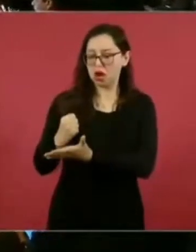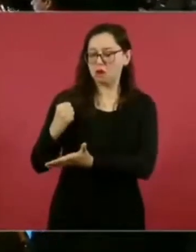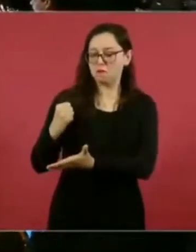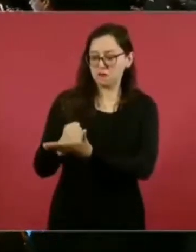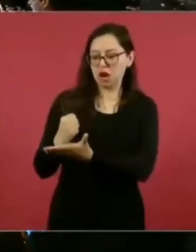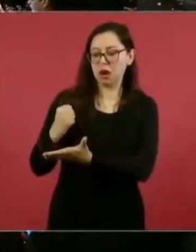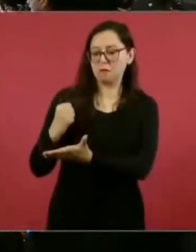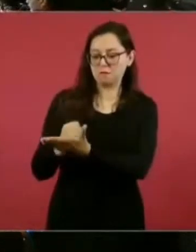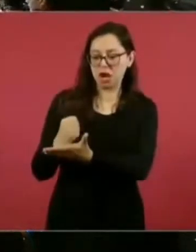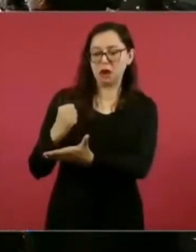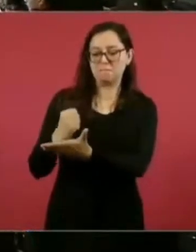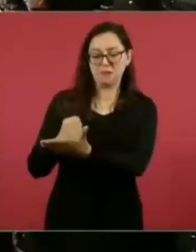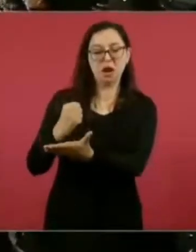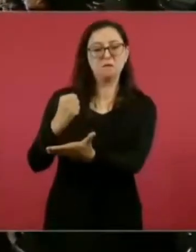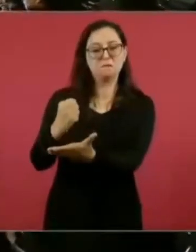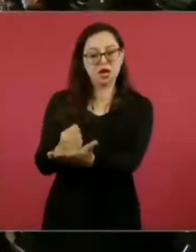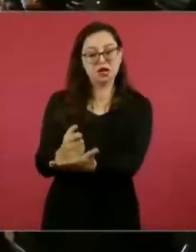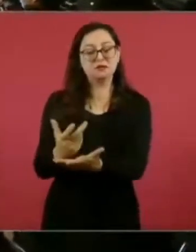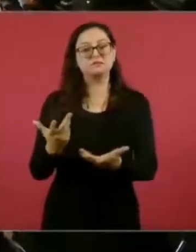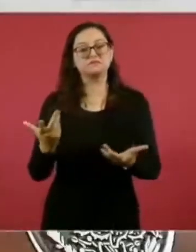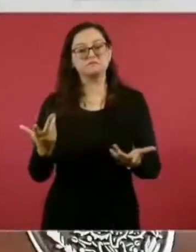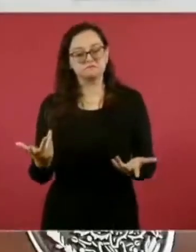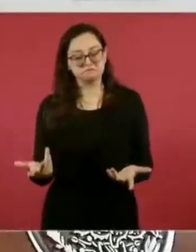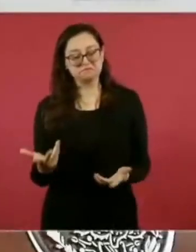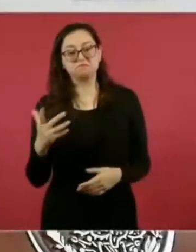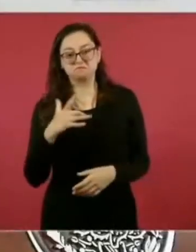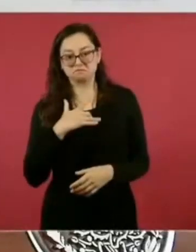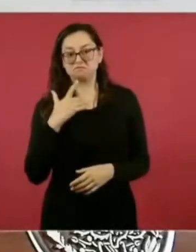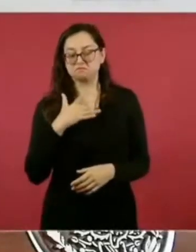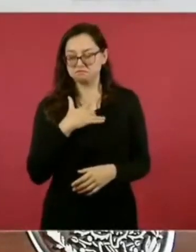pues a mí me corresponden